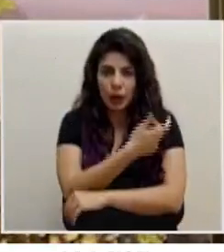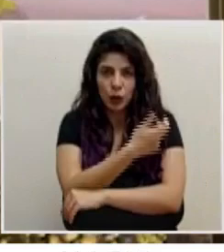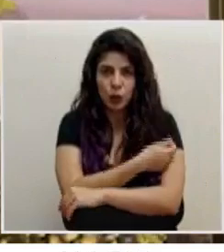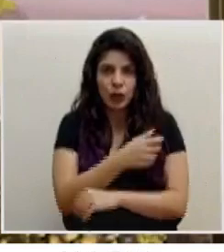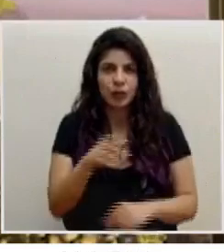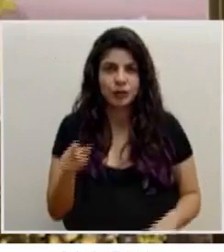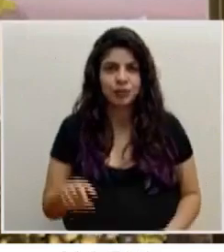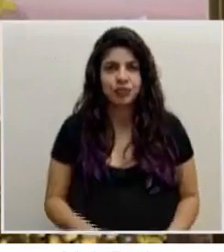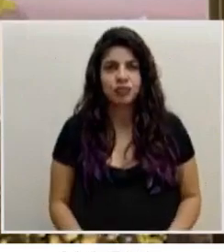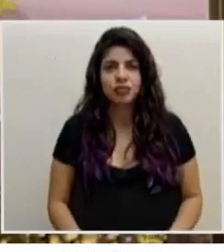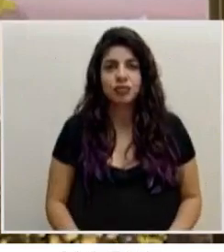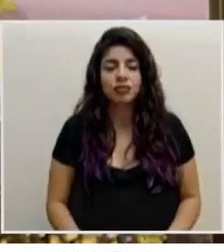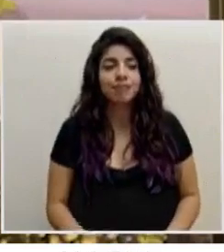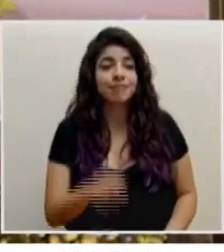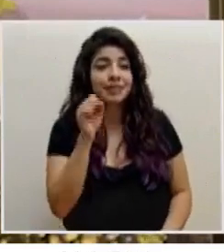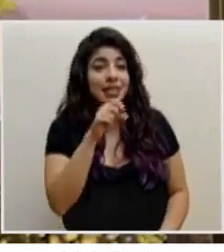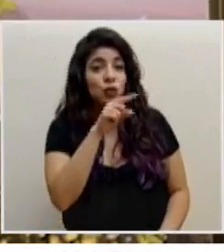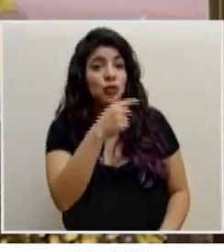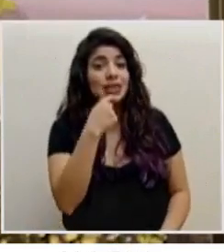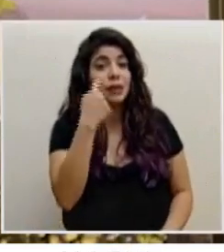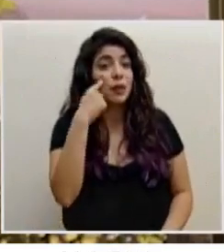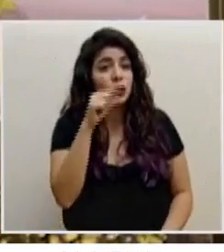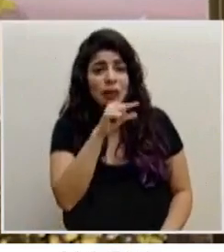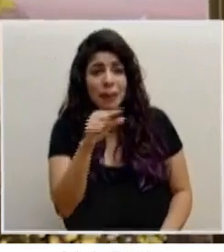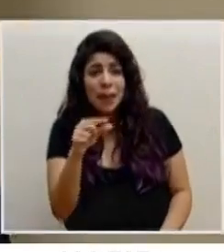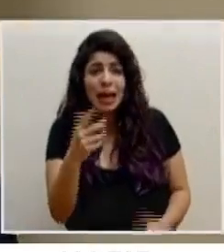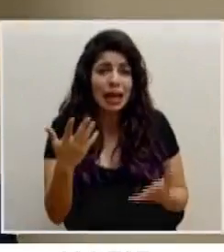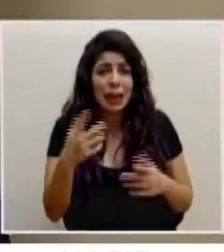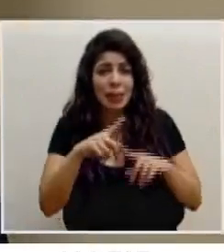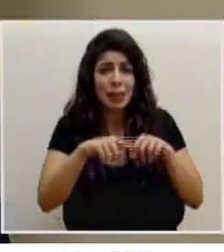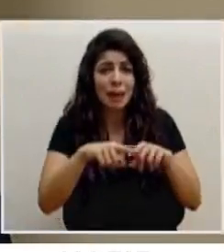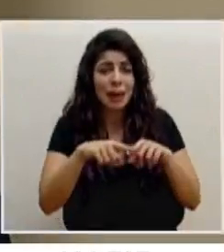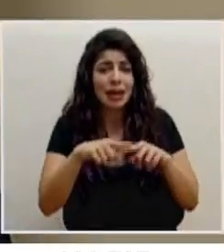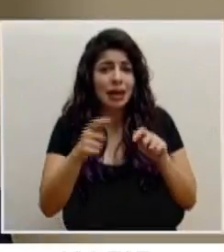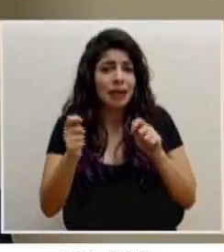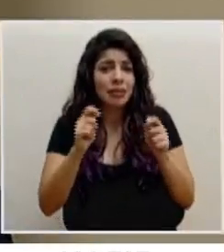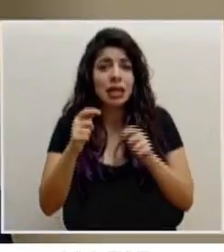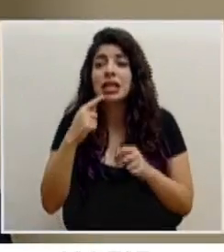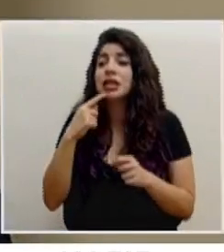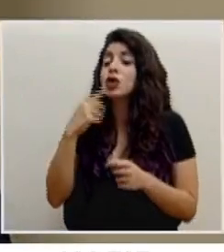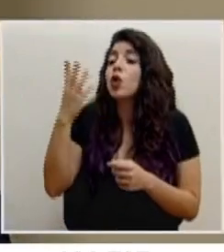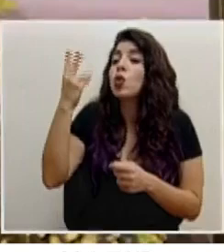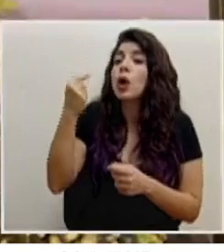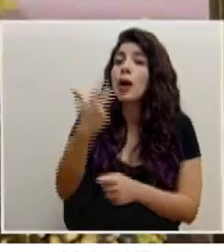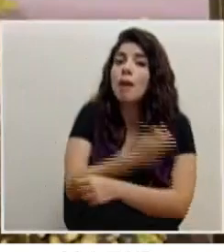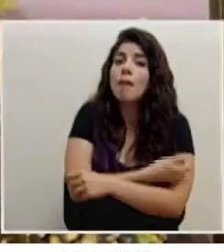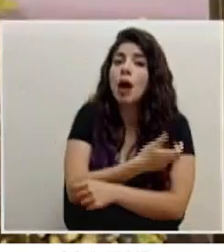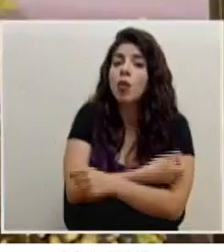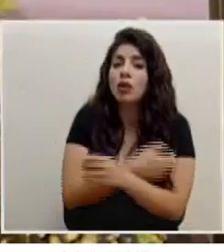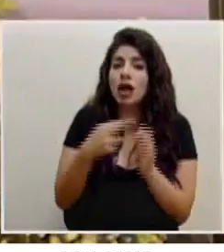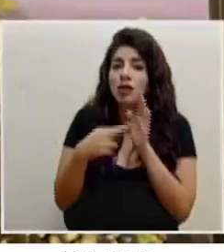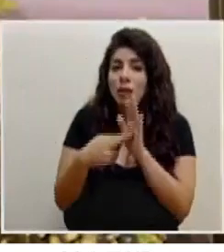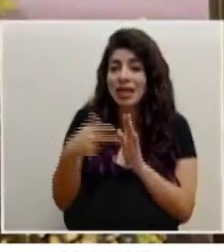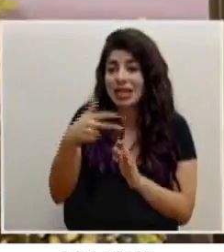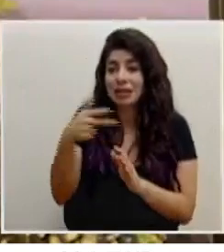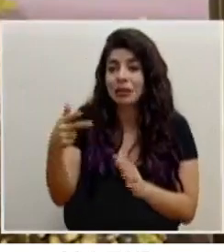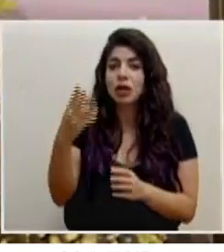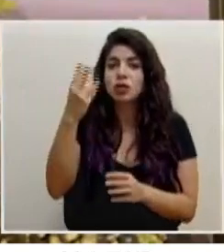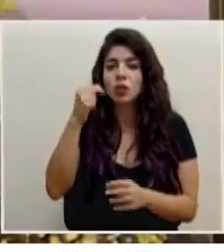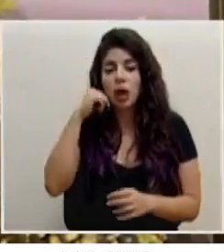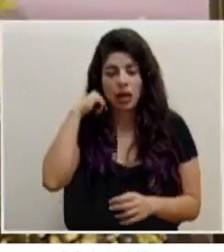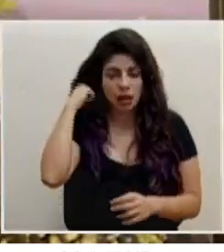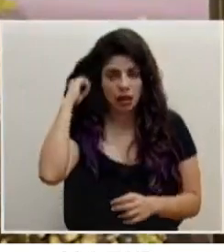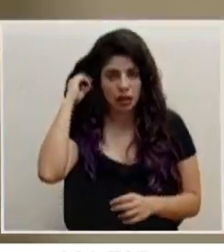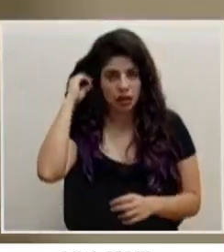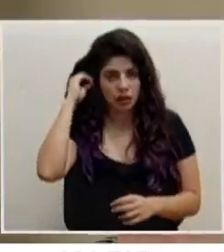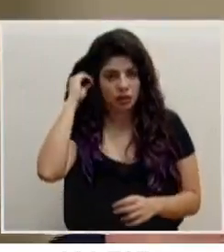la vacuna. Sí, ¿usted lo dice por semana o es que eso varía? En general, o sea, en cantidad de dosis, ¿cuánto representaban esas 3 semanas? Sí, tal vez